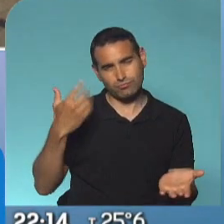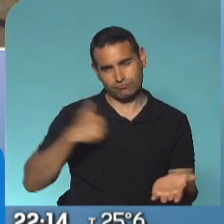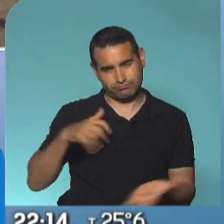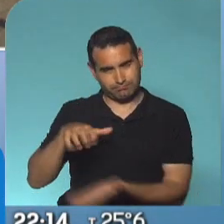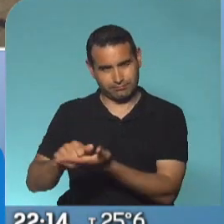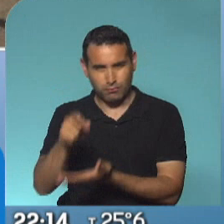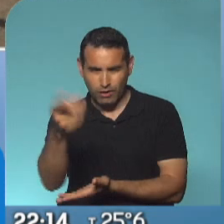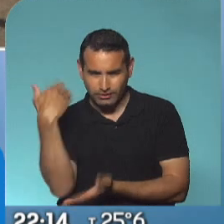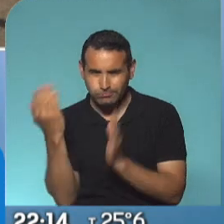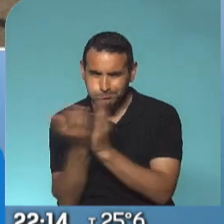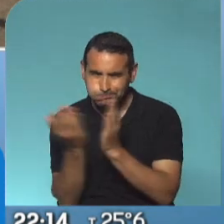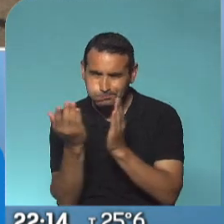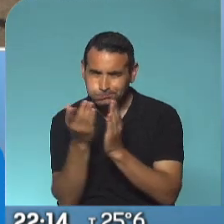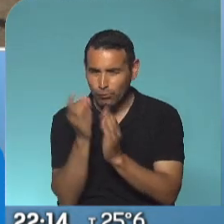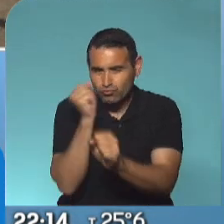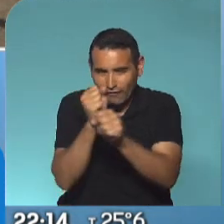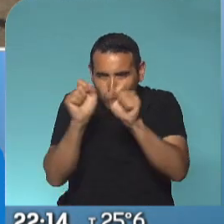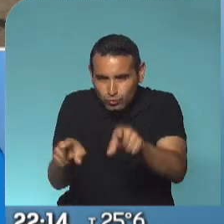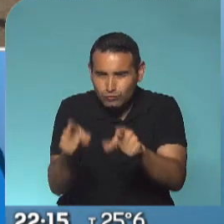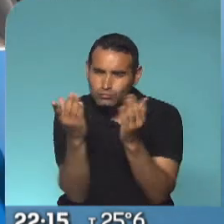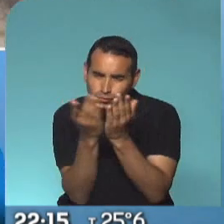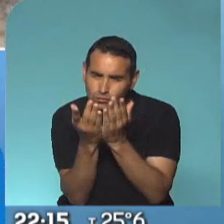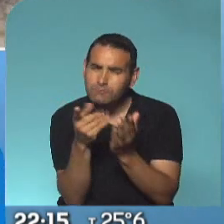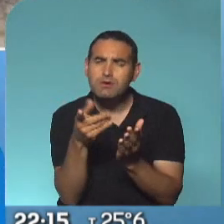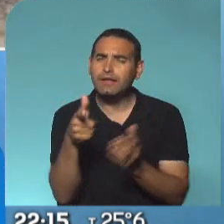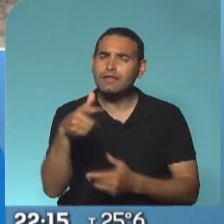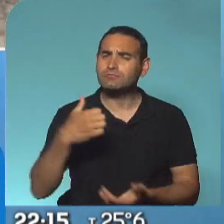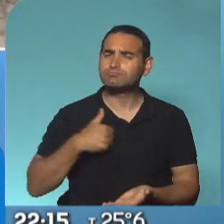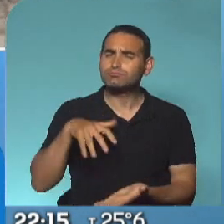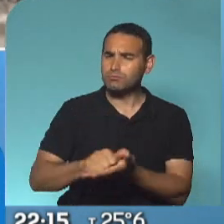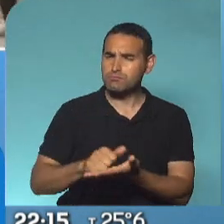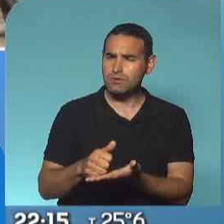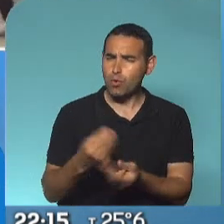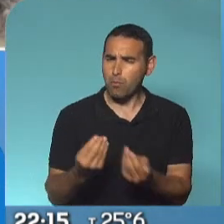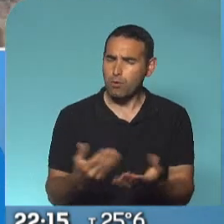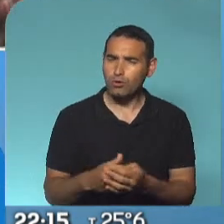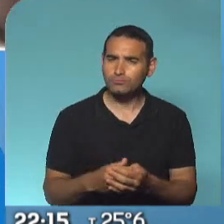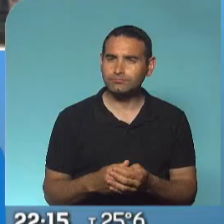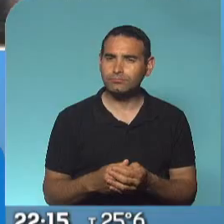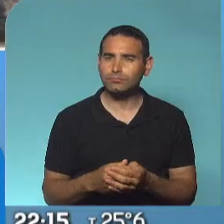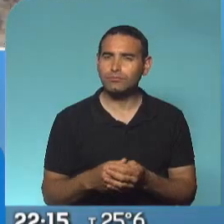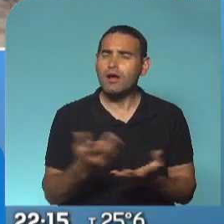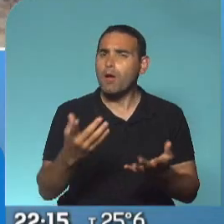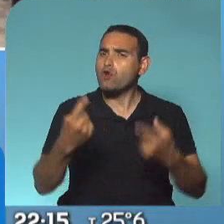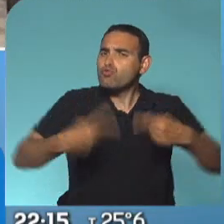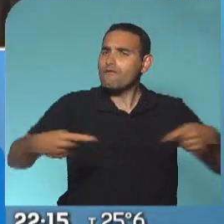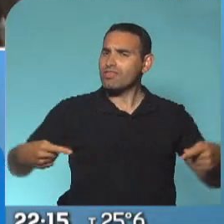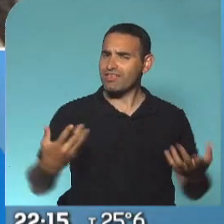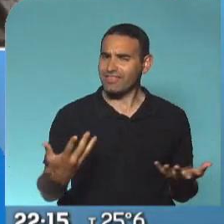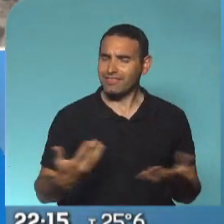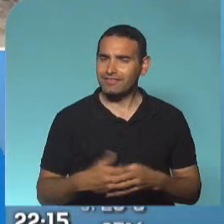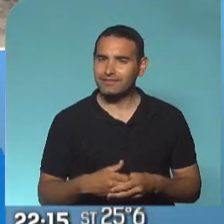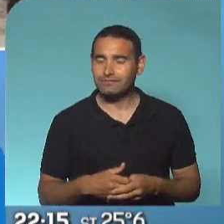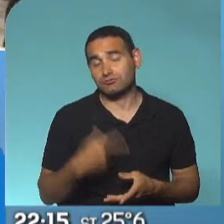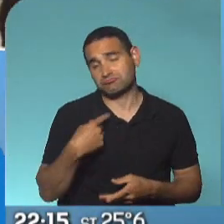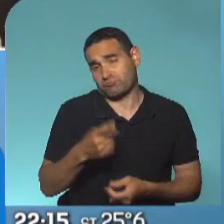vos has estudiado en tus trabajos históricos, ¿qué tipo de golpe es? O sea, ¿qué es la pregunta sería, ¿cuál es la novedad que se le añade en este caso? Porque uno